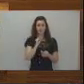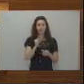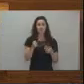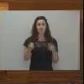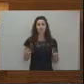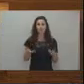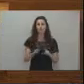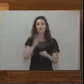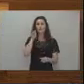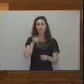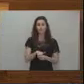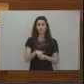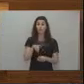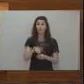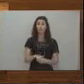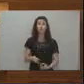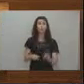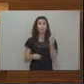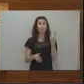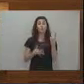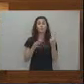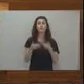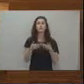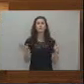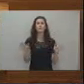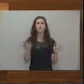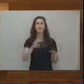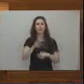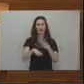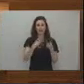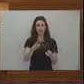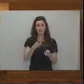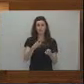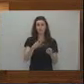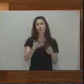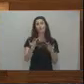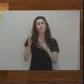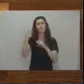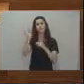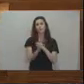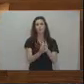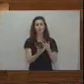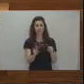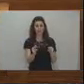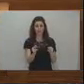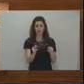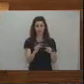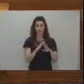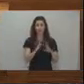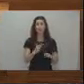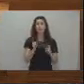un voto puede abrir oportunidades de cambio. Y les recuerdo, al final de la película, los 12 hombres sin piedad tomaron la buena decisión.